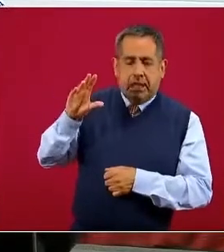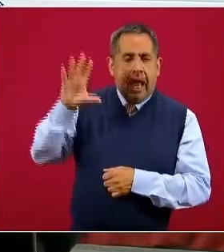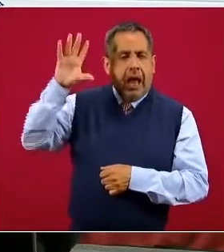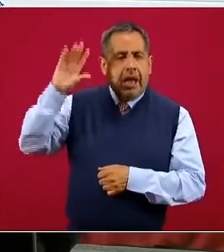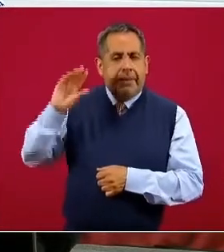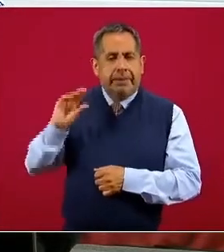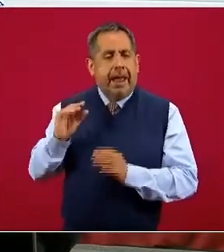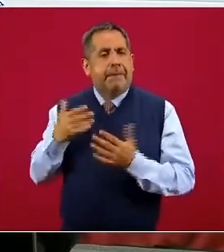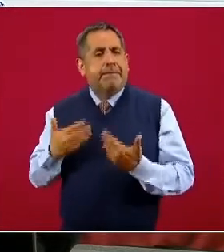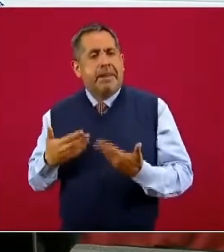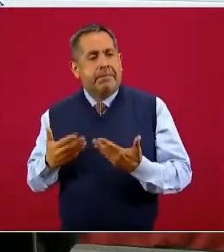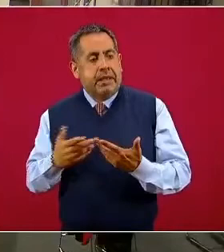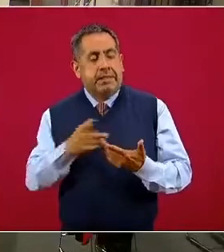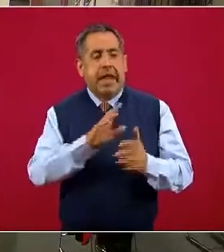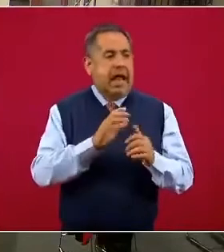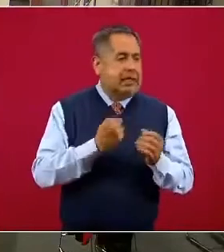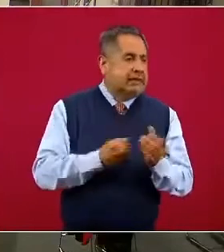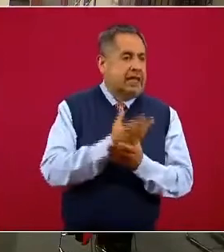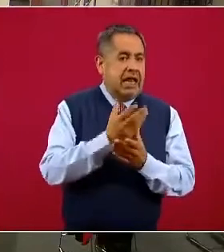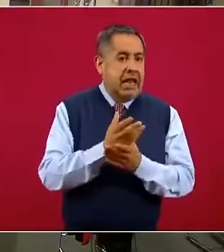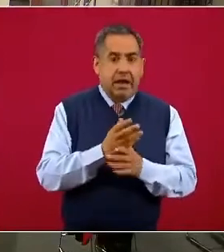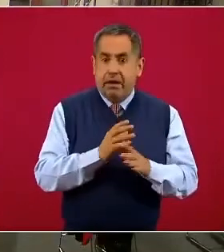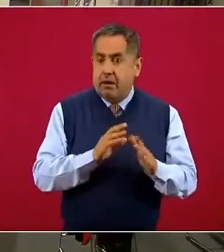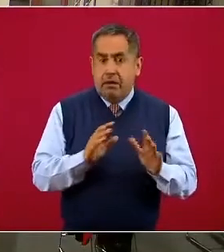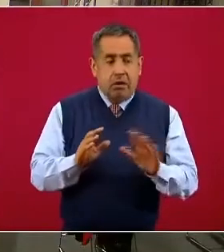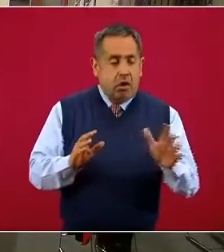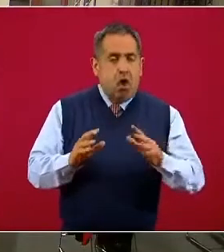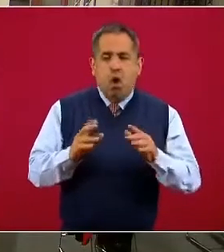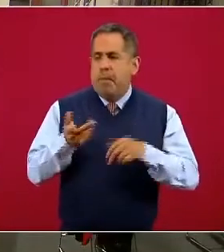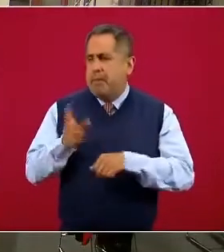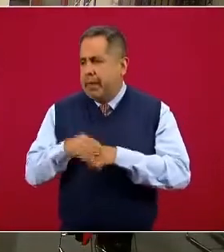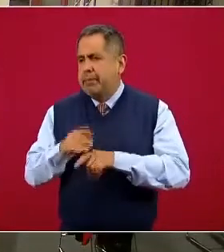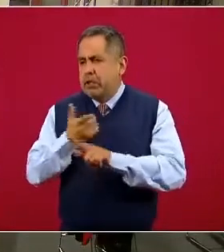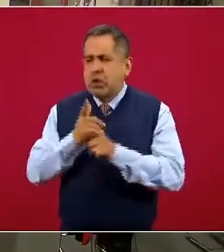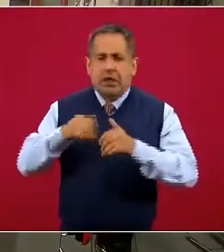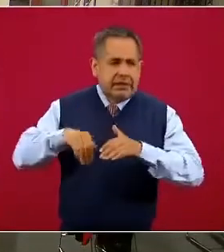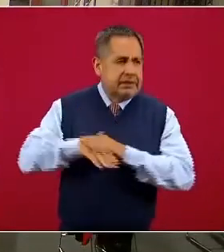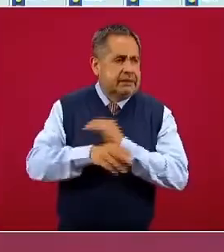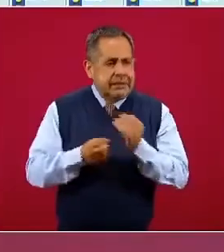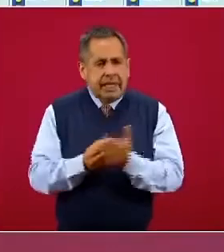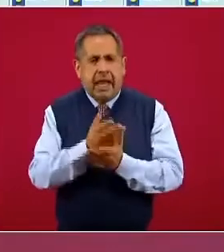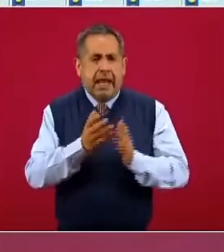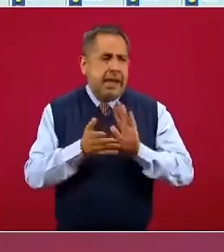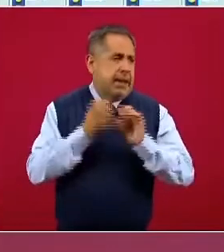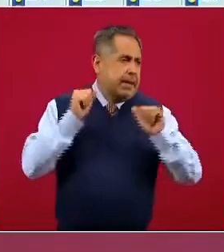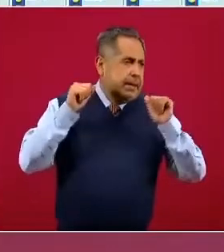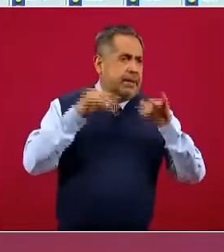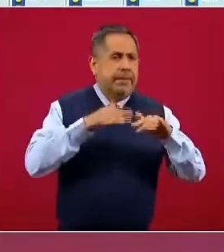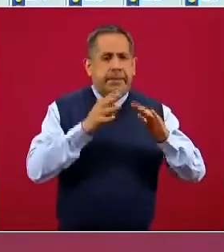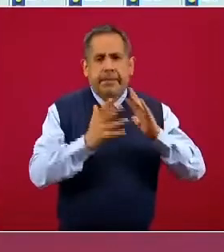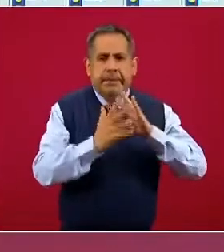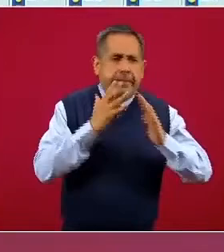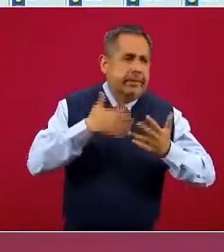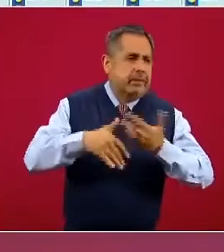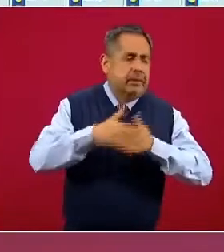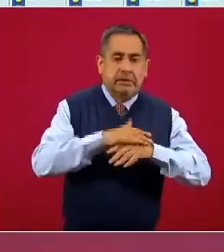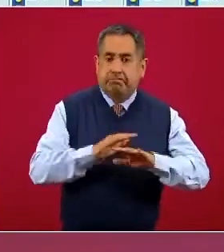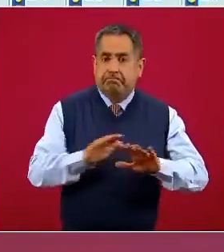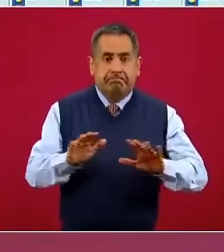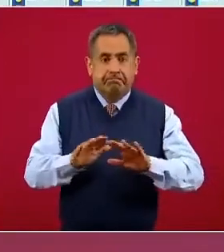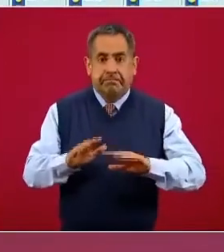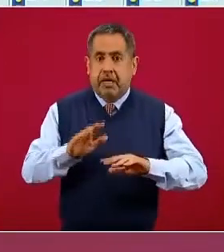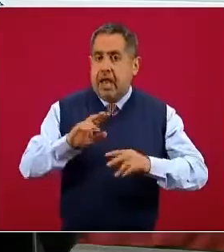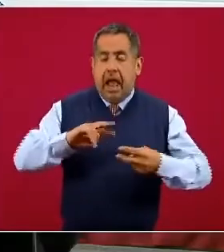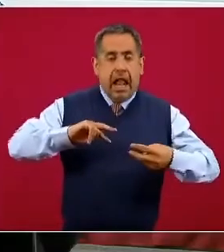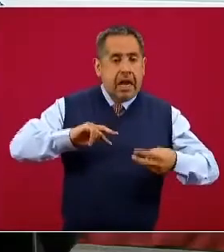disminuir actividades, incrementar aforos o permitir una serie de acciones al interior del Estado, al